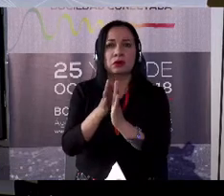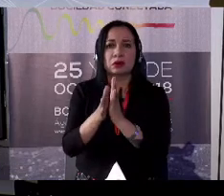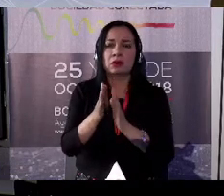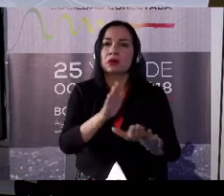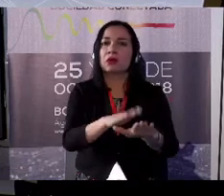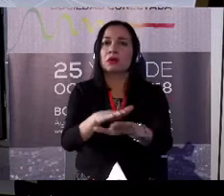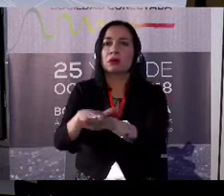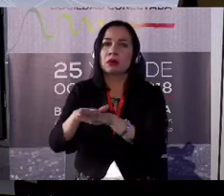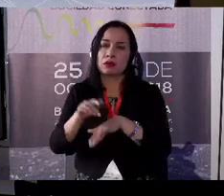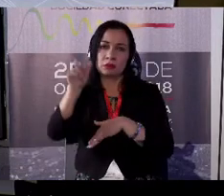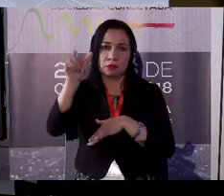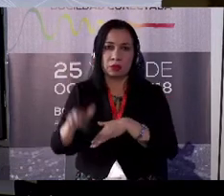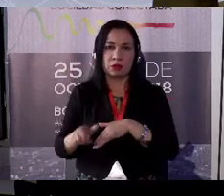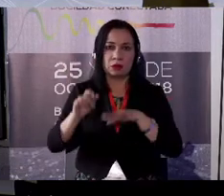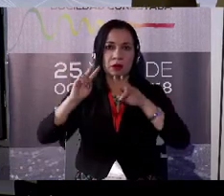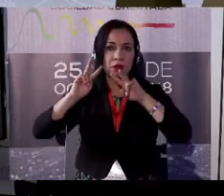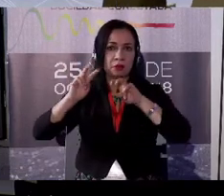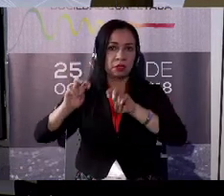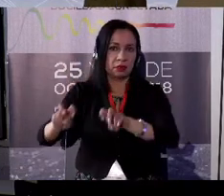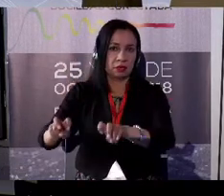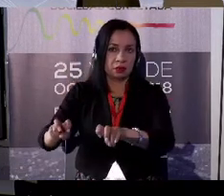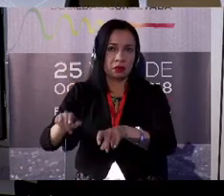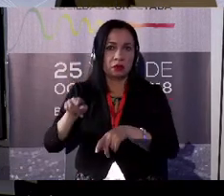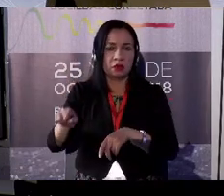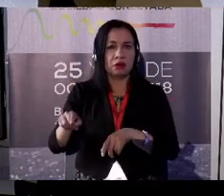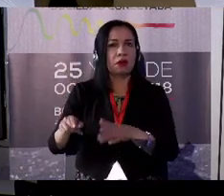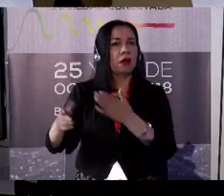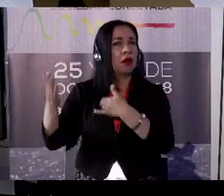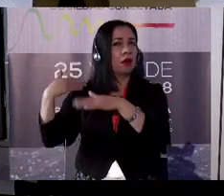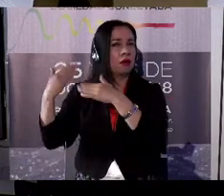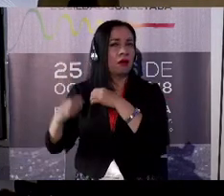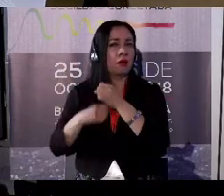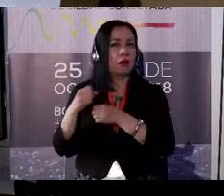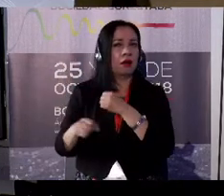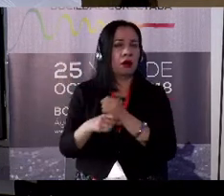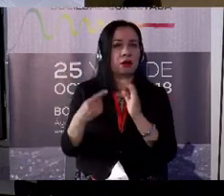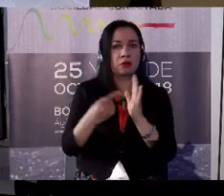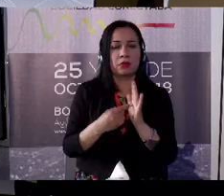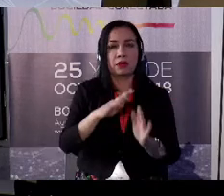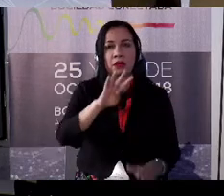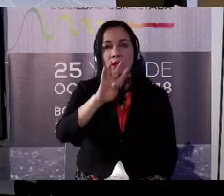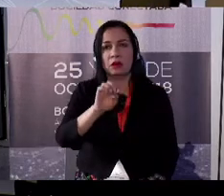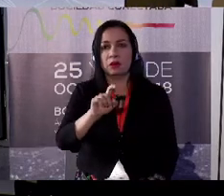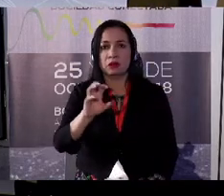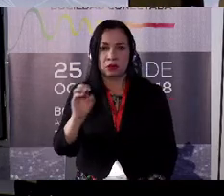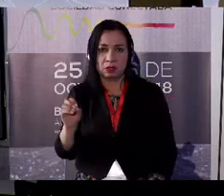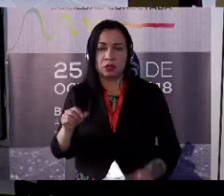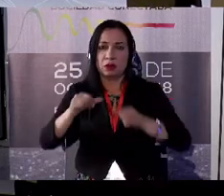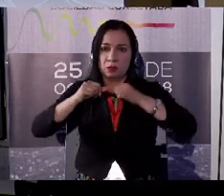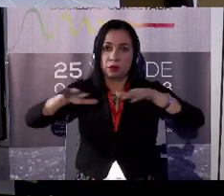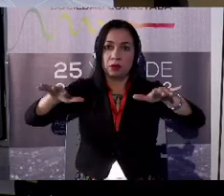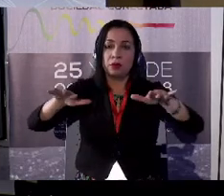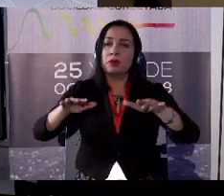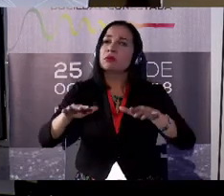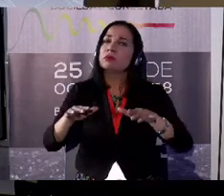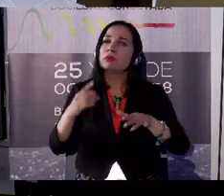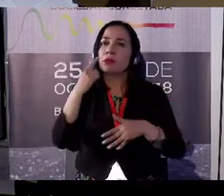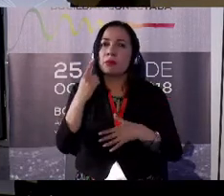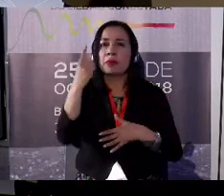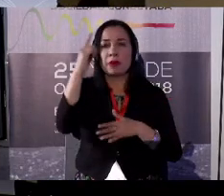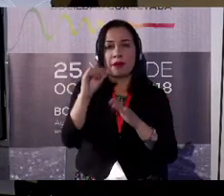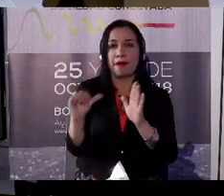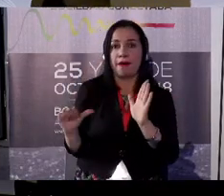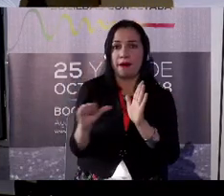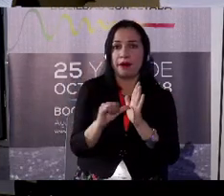un investigador que a principios de los 60 publicó los primeros artículos al